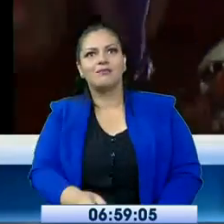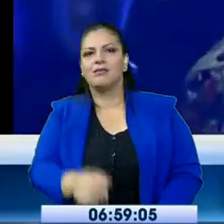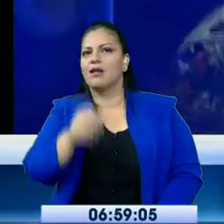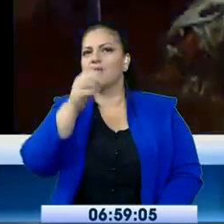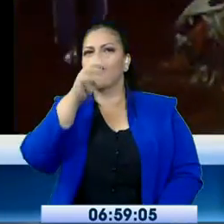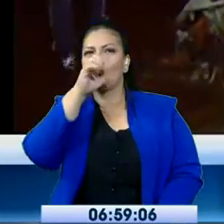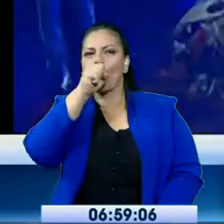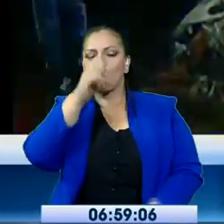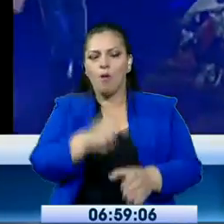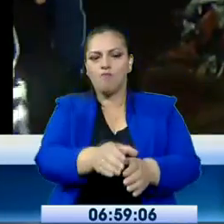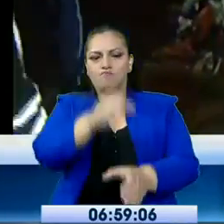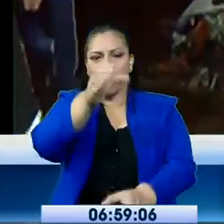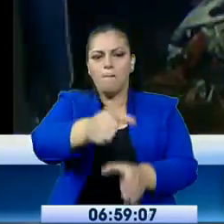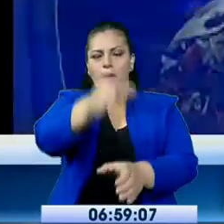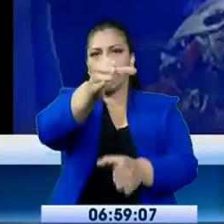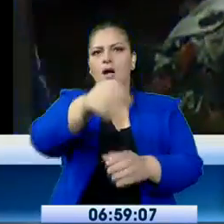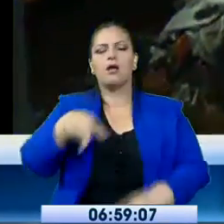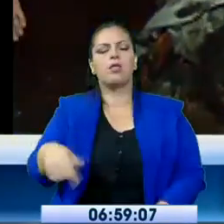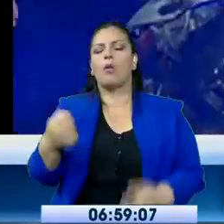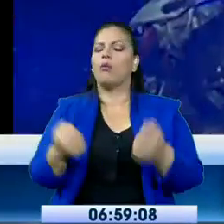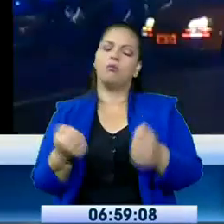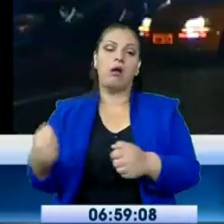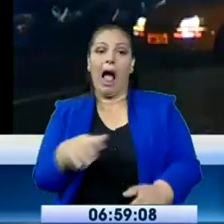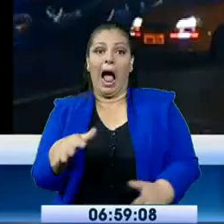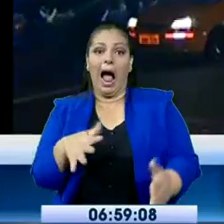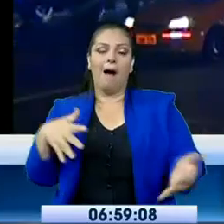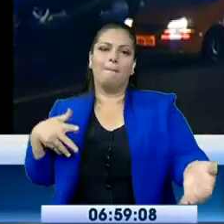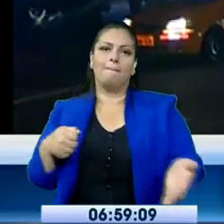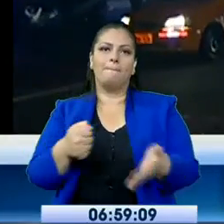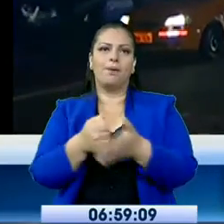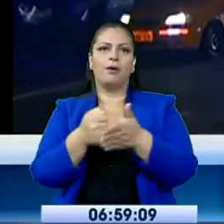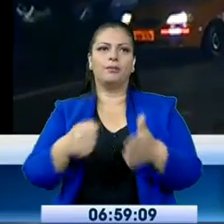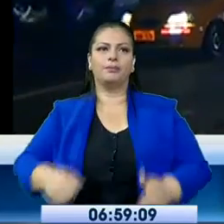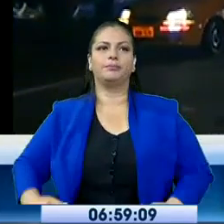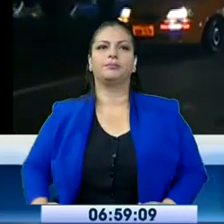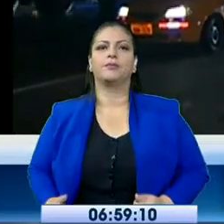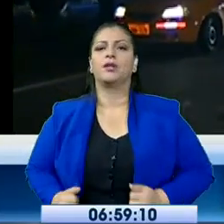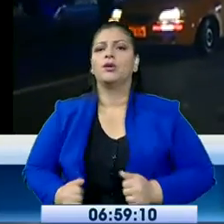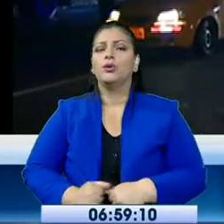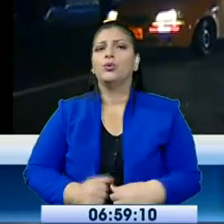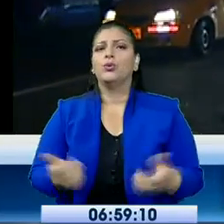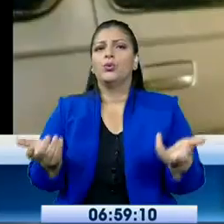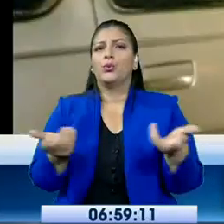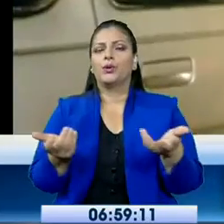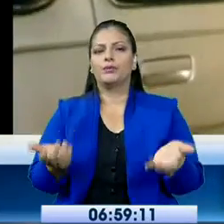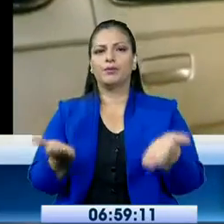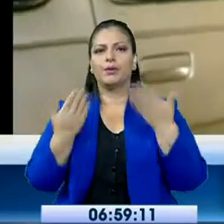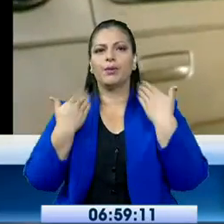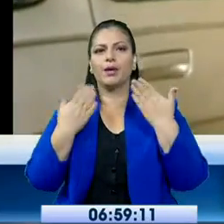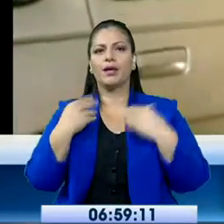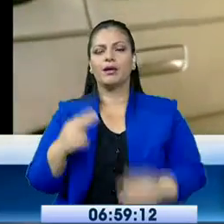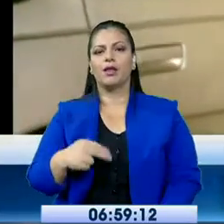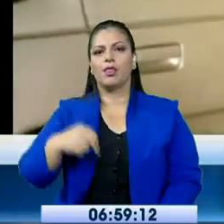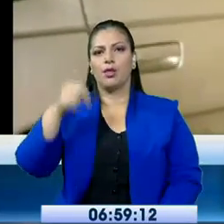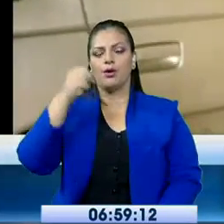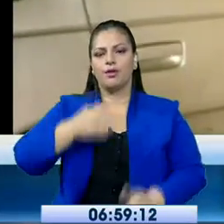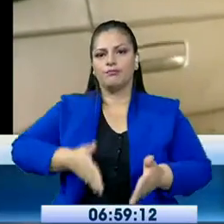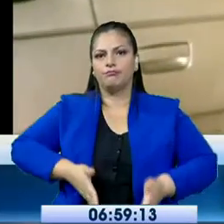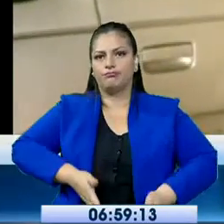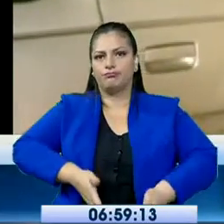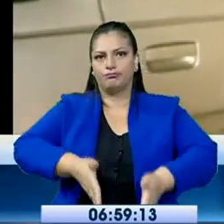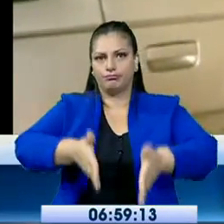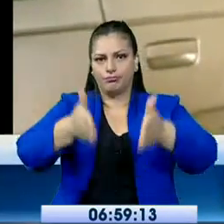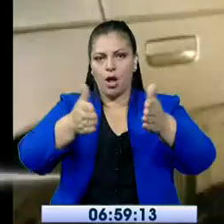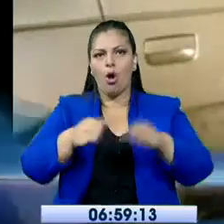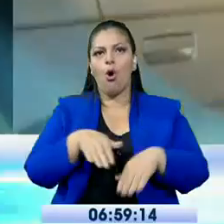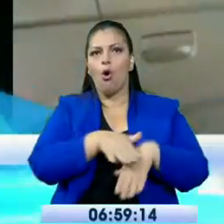El incidente se registró en el distribuidor de tráfico que une la avenida Francisco de Orellana con la autopista Narcisa